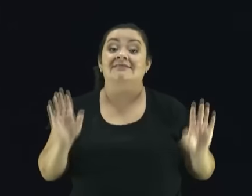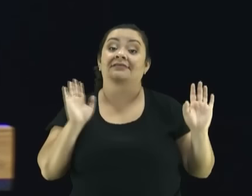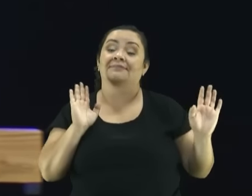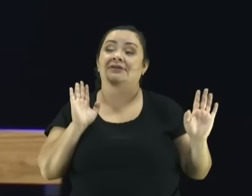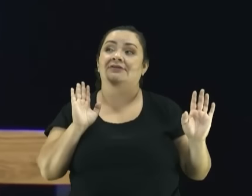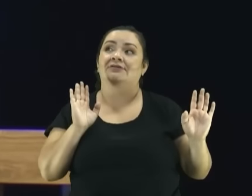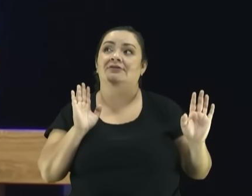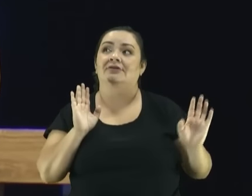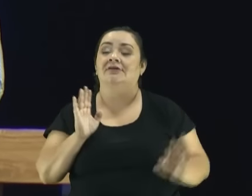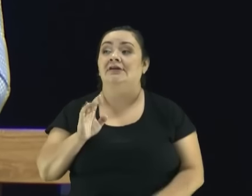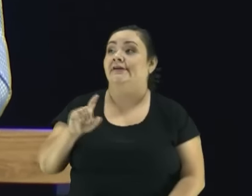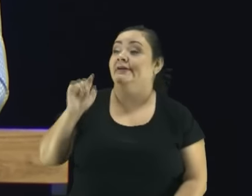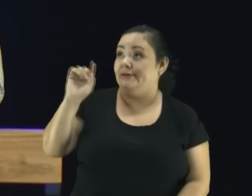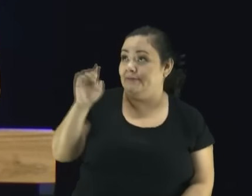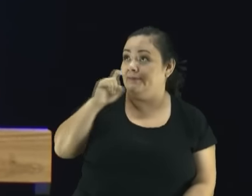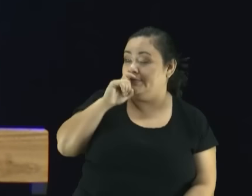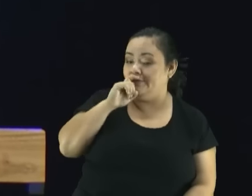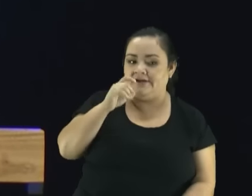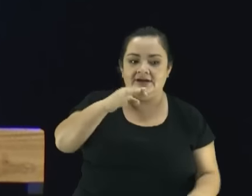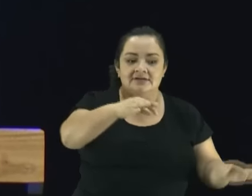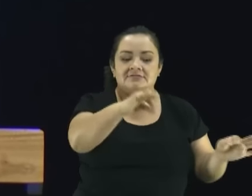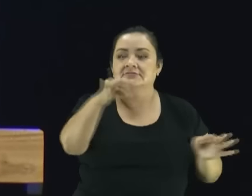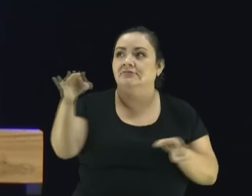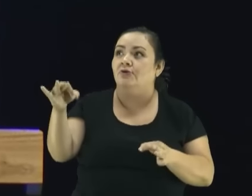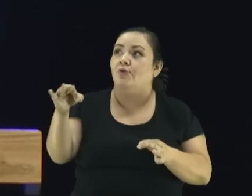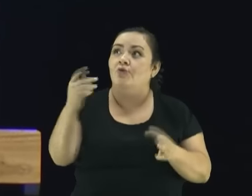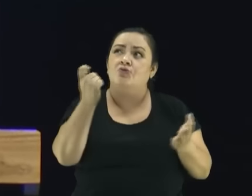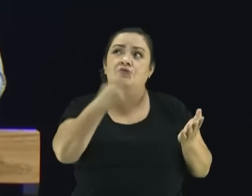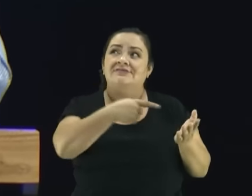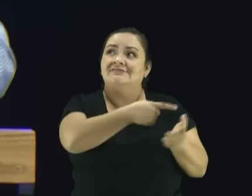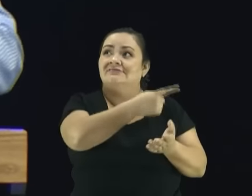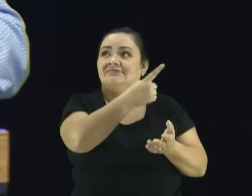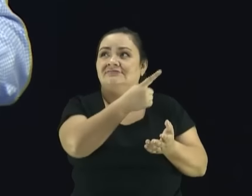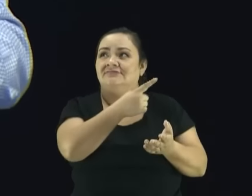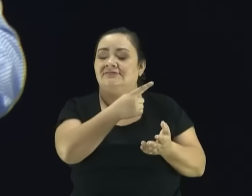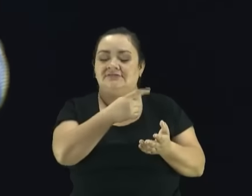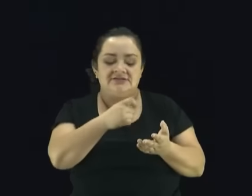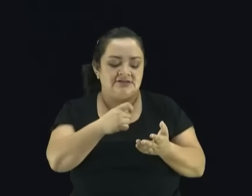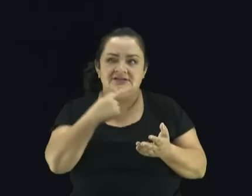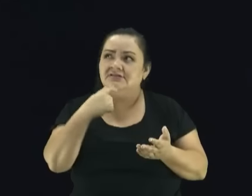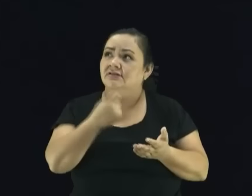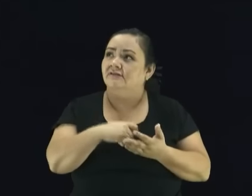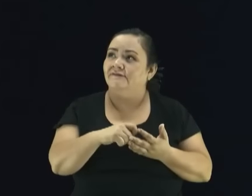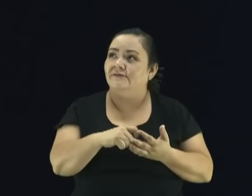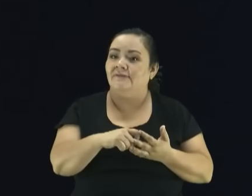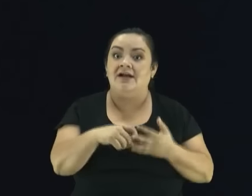Fíjate que de los juzgados ha venido este papel y quién lo firma